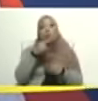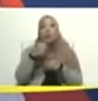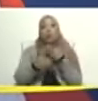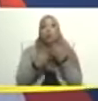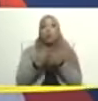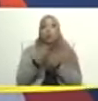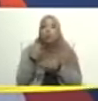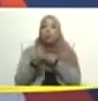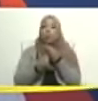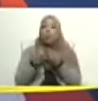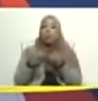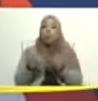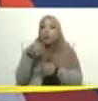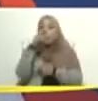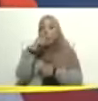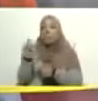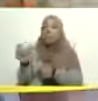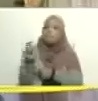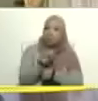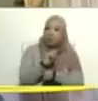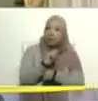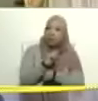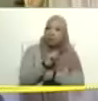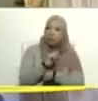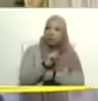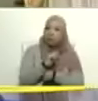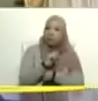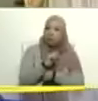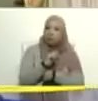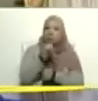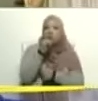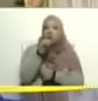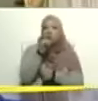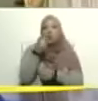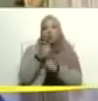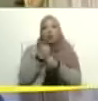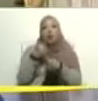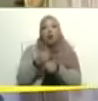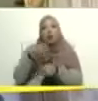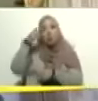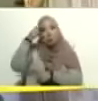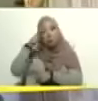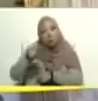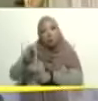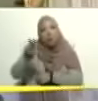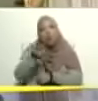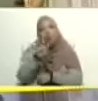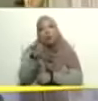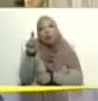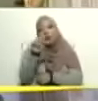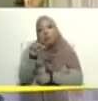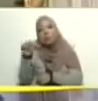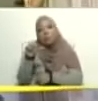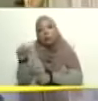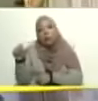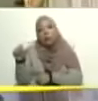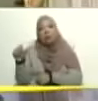viene haciendo ya de hace varios meses, que nos hizo en Palenque, en México, hace 4 semanas que nos vimos.